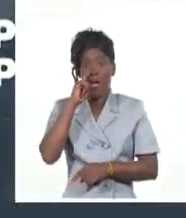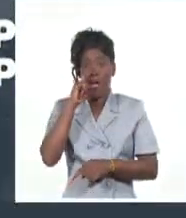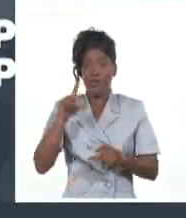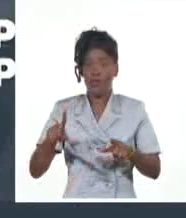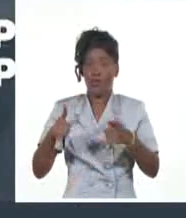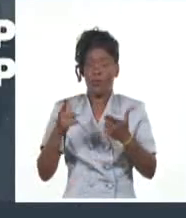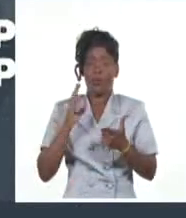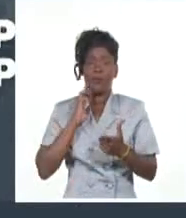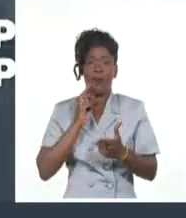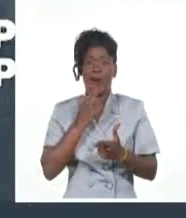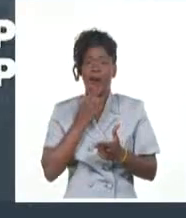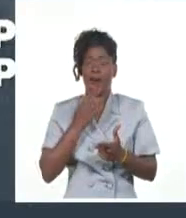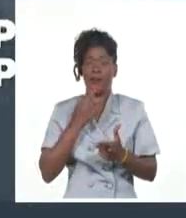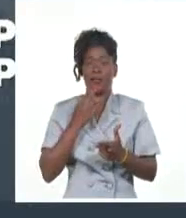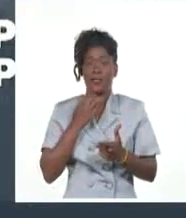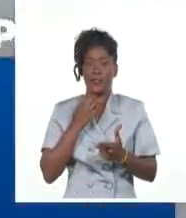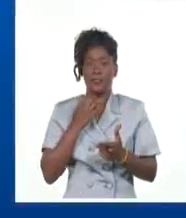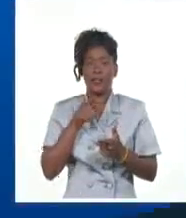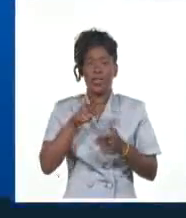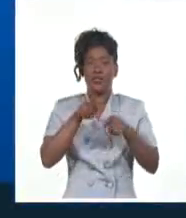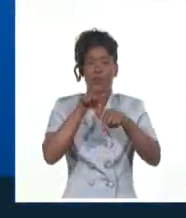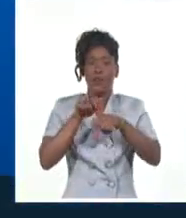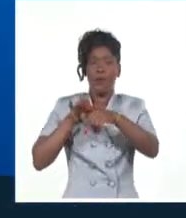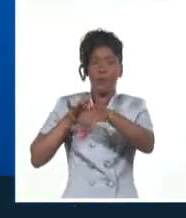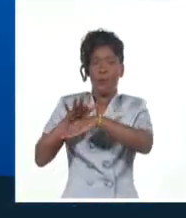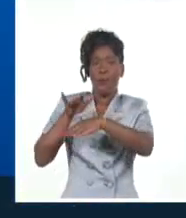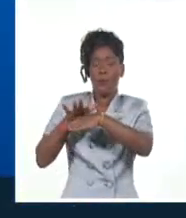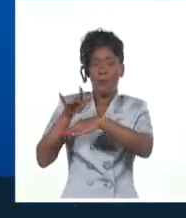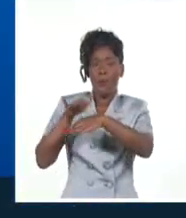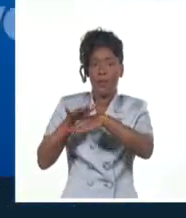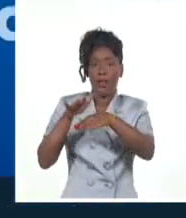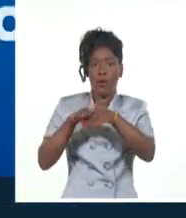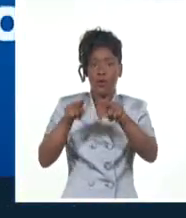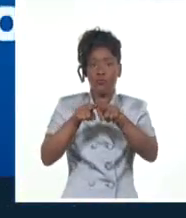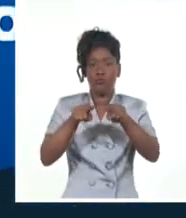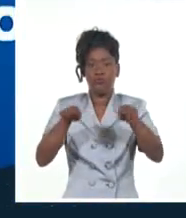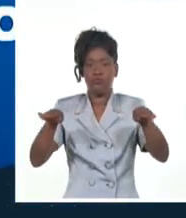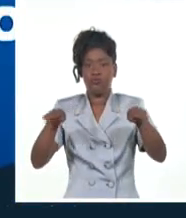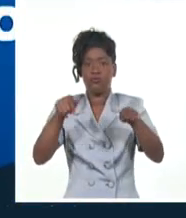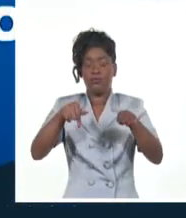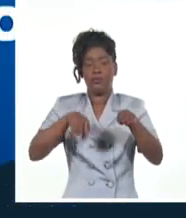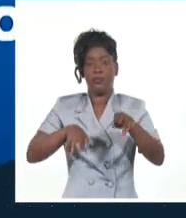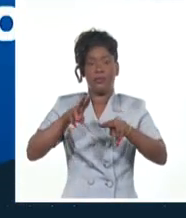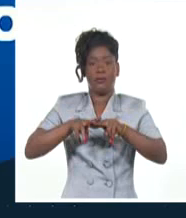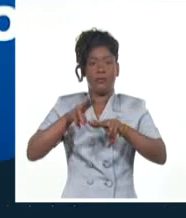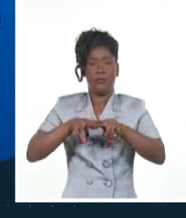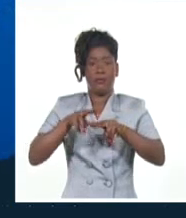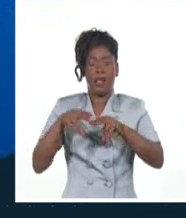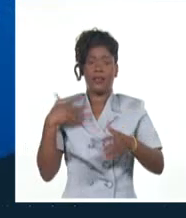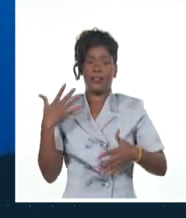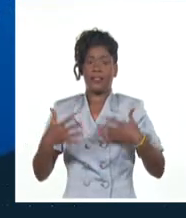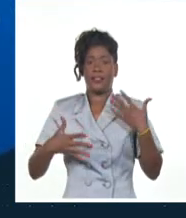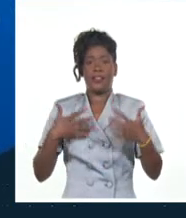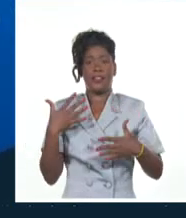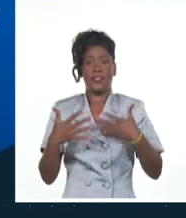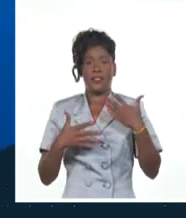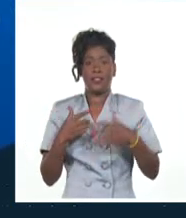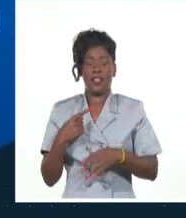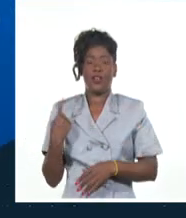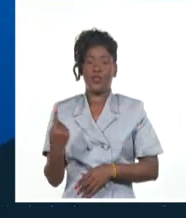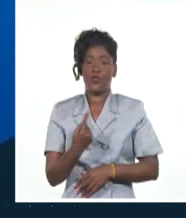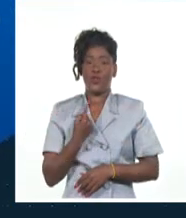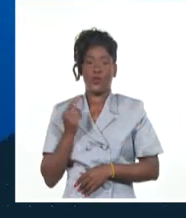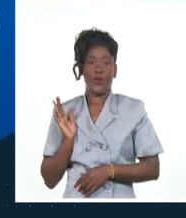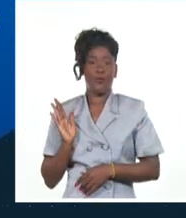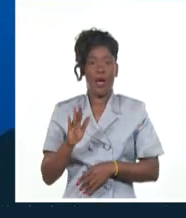Central Malecón Habanero y sus áreas aledañas, Gran Festival Deportivo Recreativo. ¡Vamos con